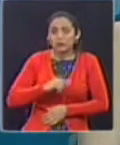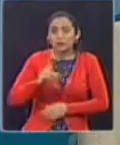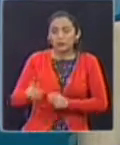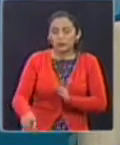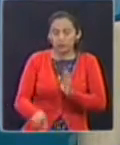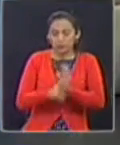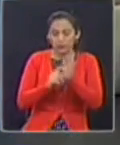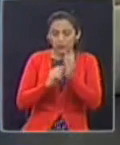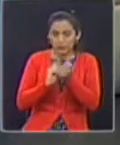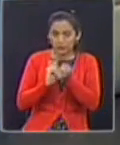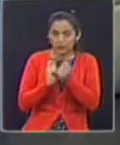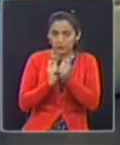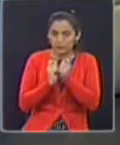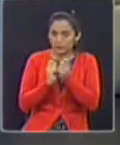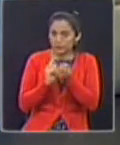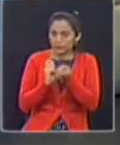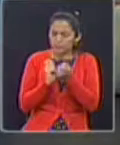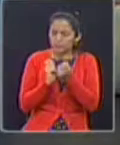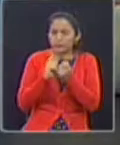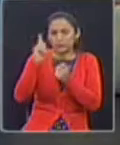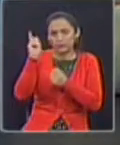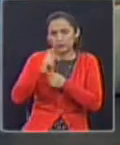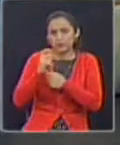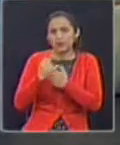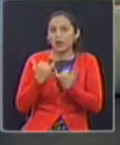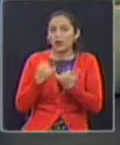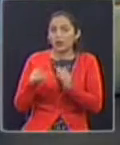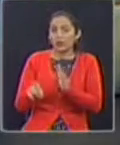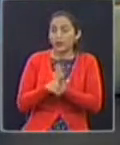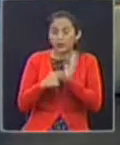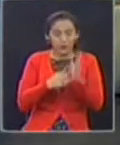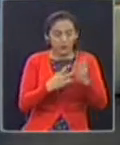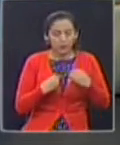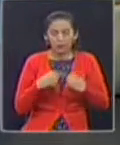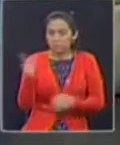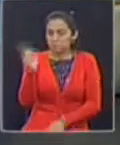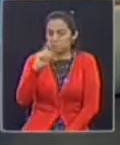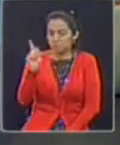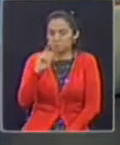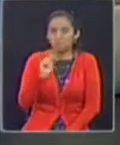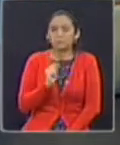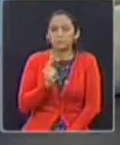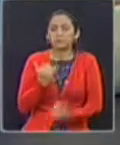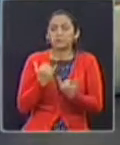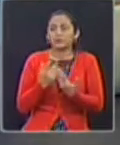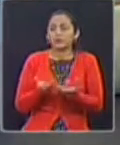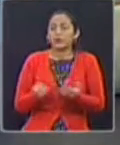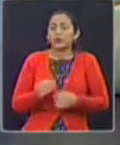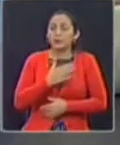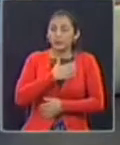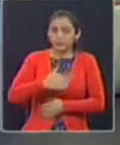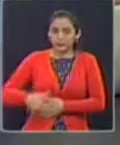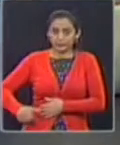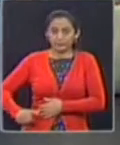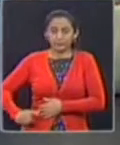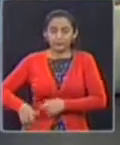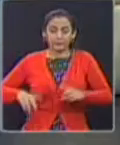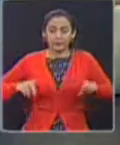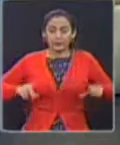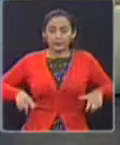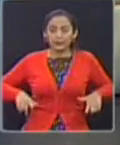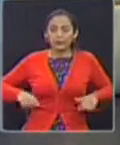¿No se está aplicando el reglamento en este momento? No se está aplicando en este momento ese reglamento. Hemos enviado al presidente de la